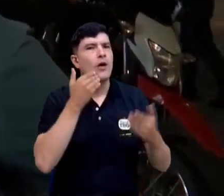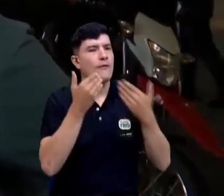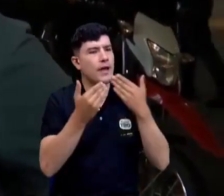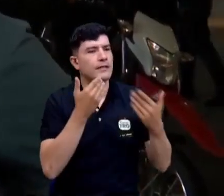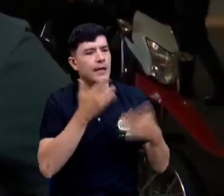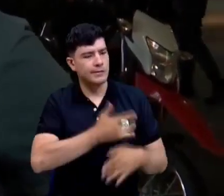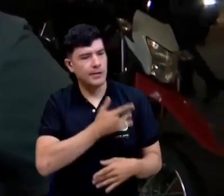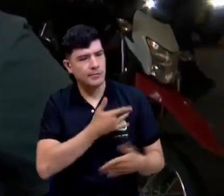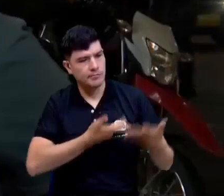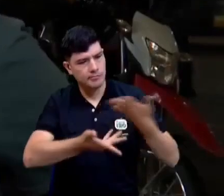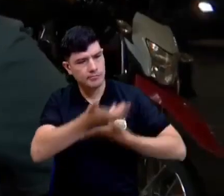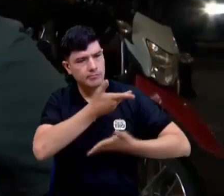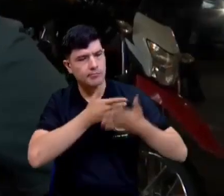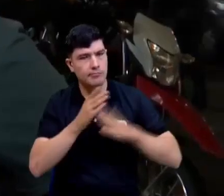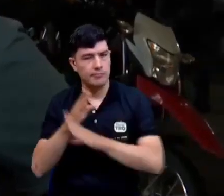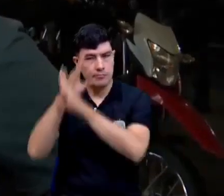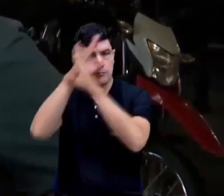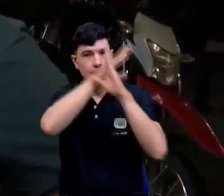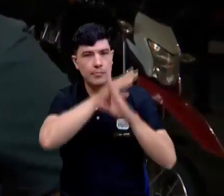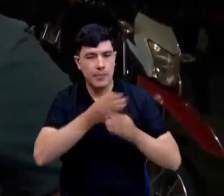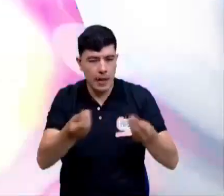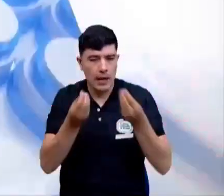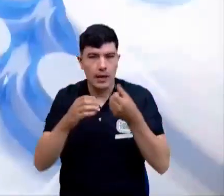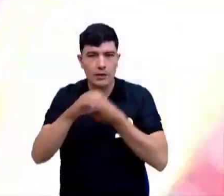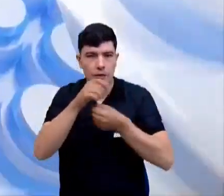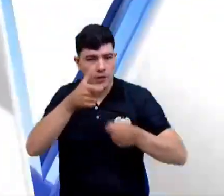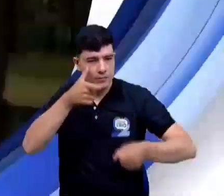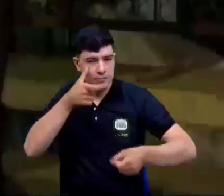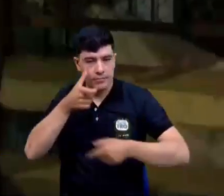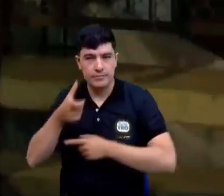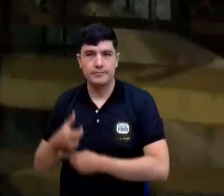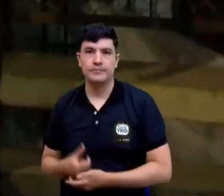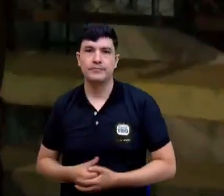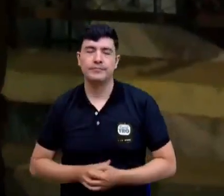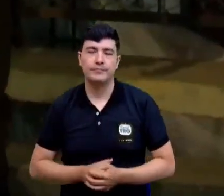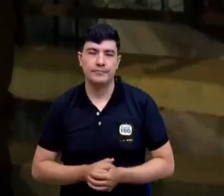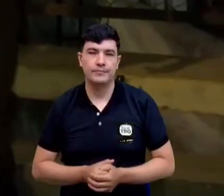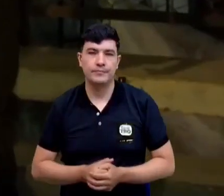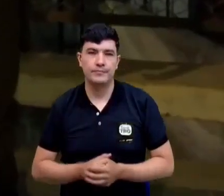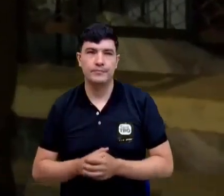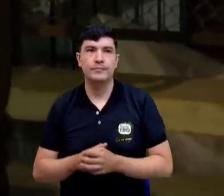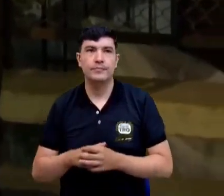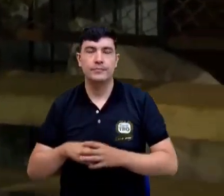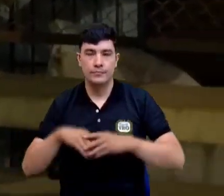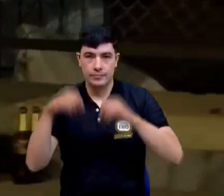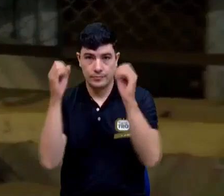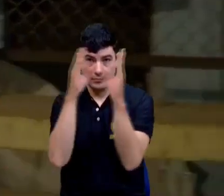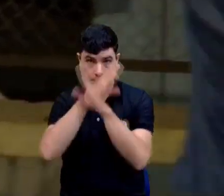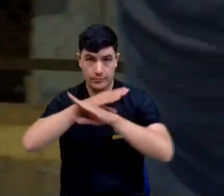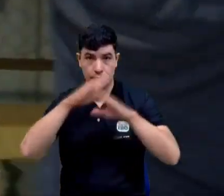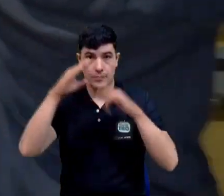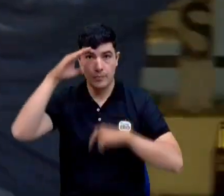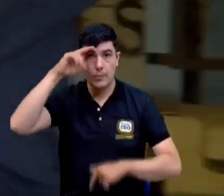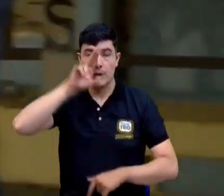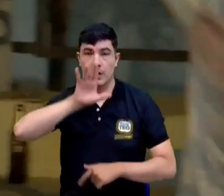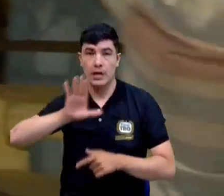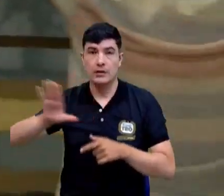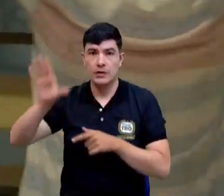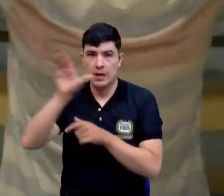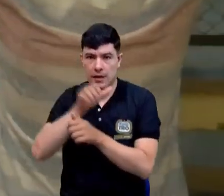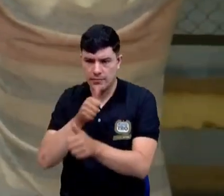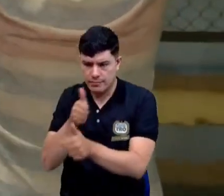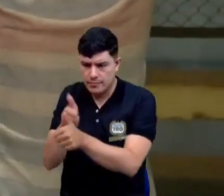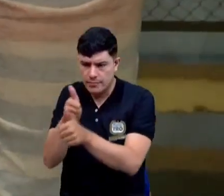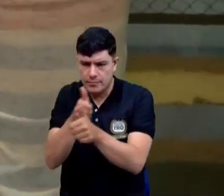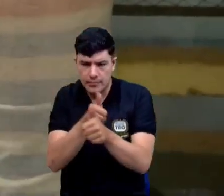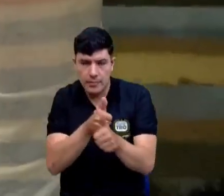más que hagan operativos así para que haya más control en la ciudad. Avanzaba la noche y junto a la Policía Metropolitana los acompañamos en